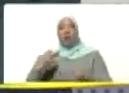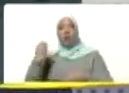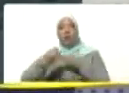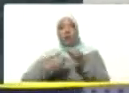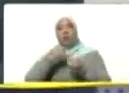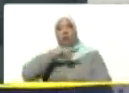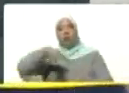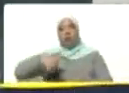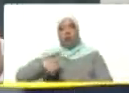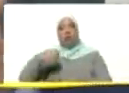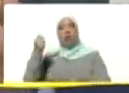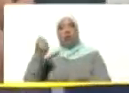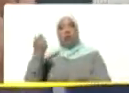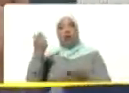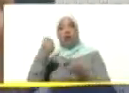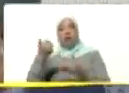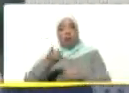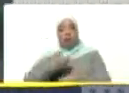nos dañaremos los dedos,